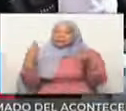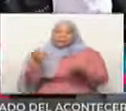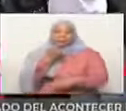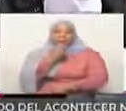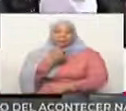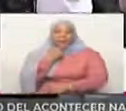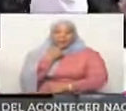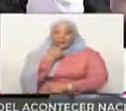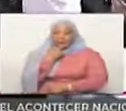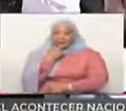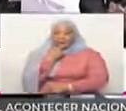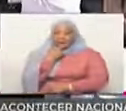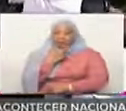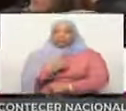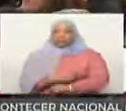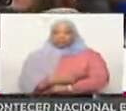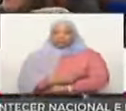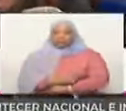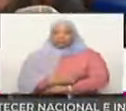maravillosa.